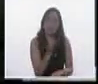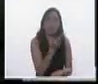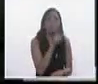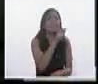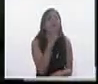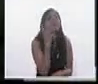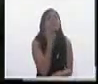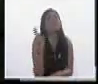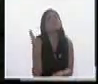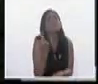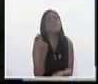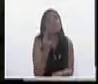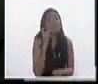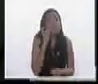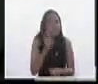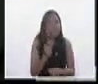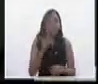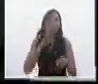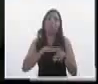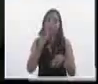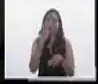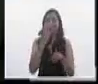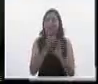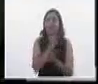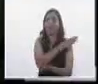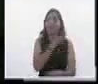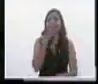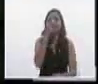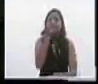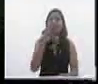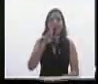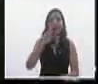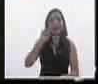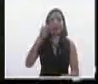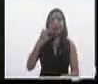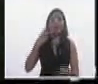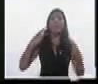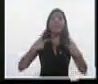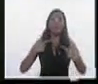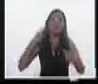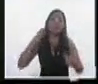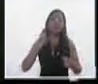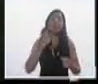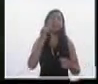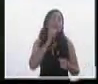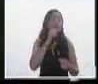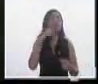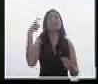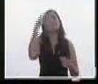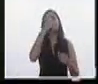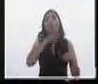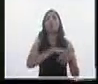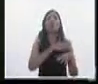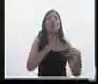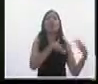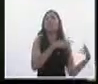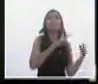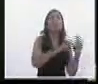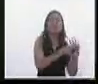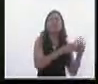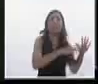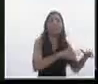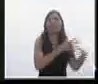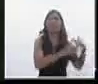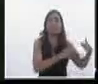necesitan entonces eh Como bien Comenta Rut las personas sordas son las que tienen el resago educativo más alto porque aparte ellos son